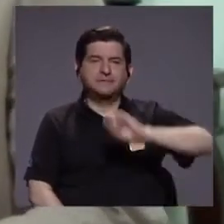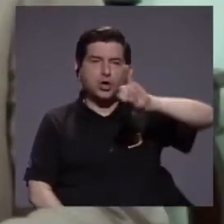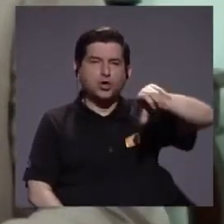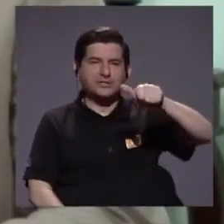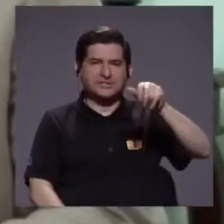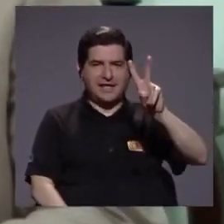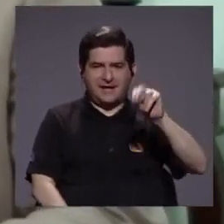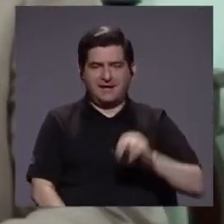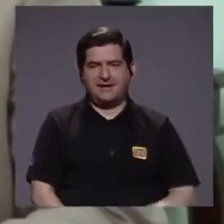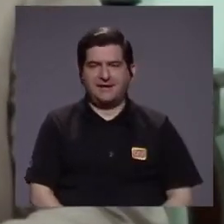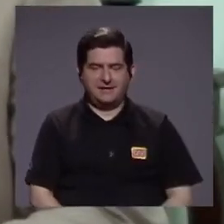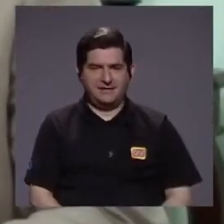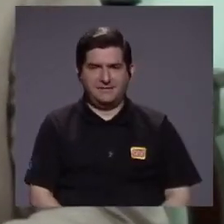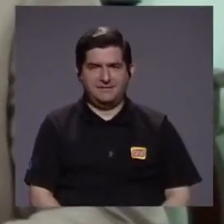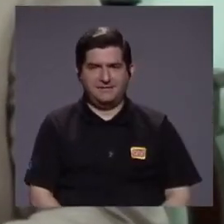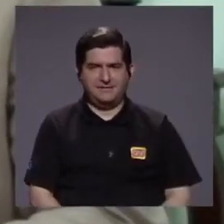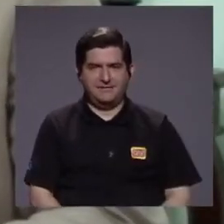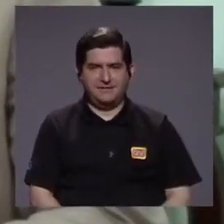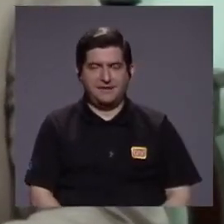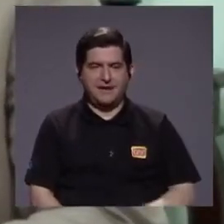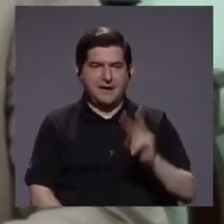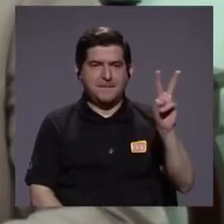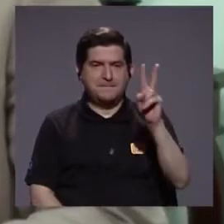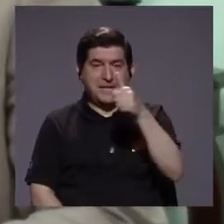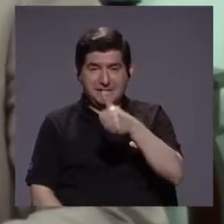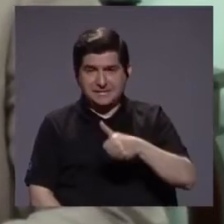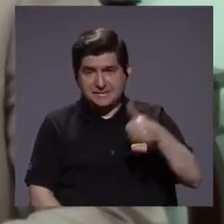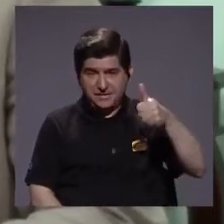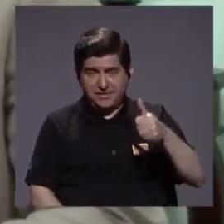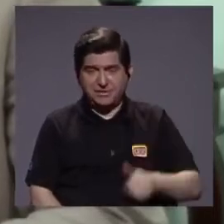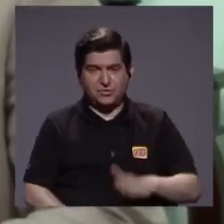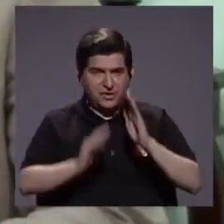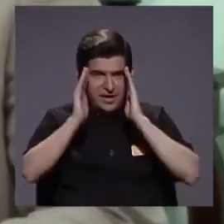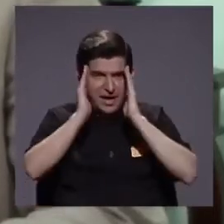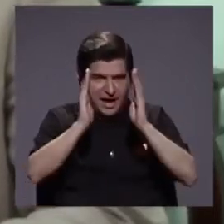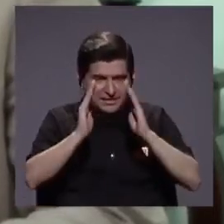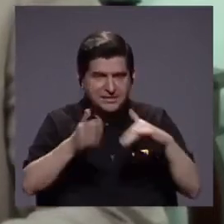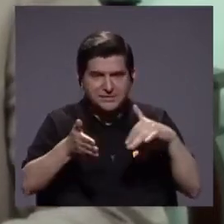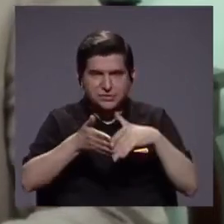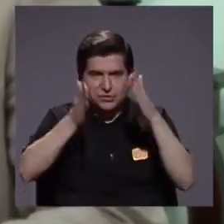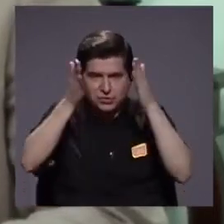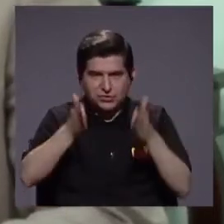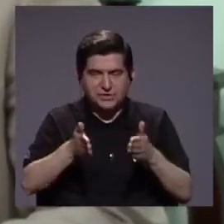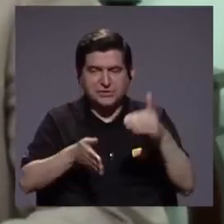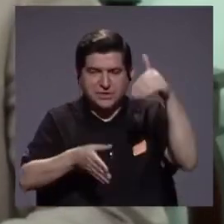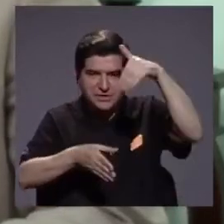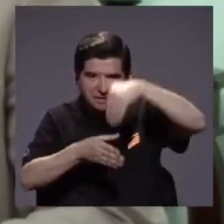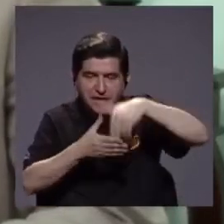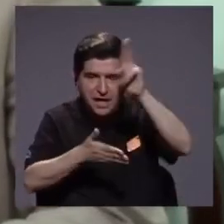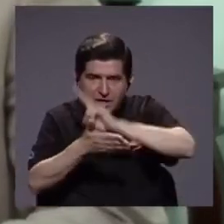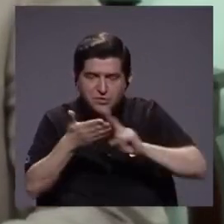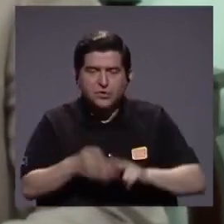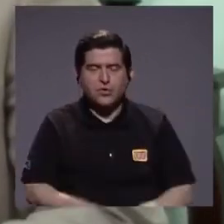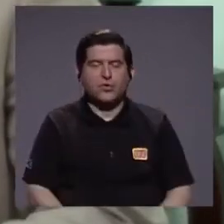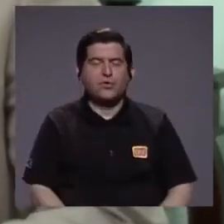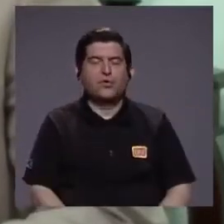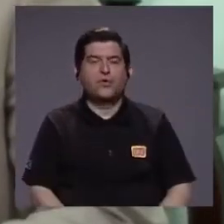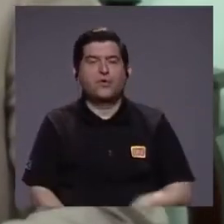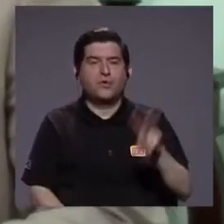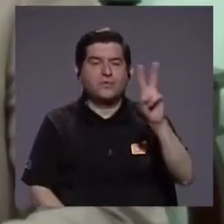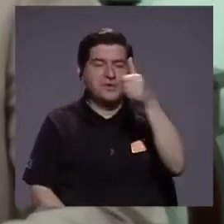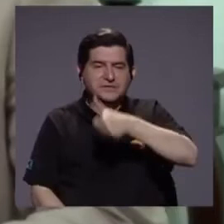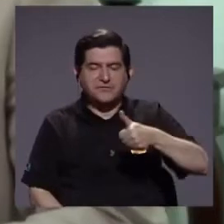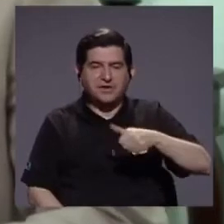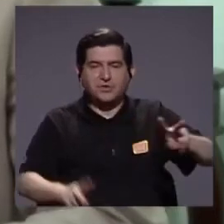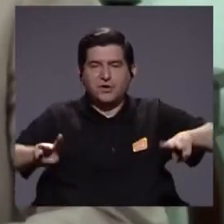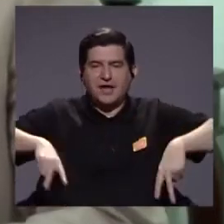Ángel, la instancia o la vicerrectoría que trata los asuntos estudiantiles en la universidad es la Vicerrectoría de Vida